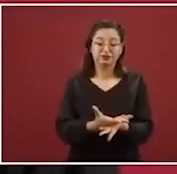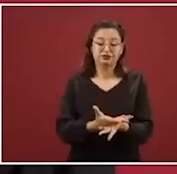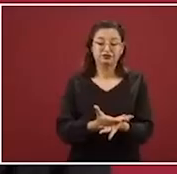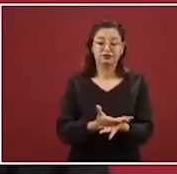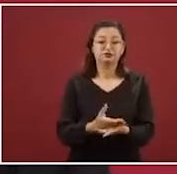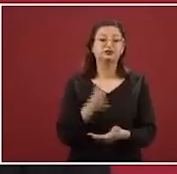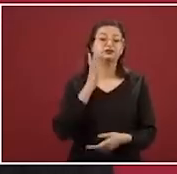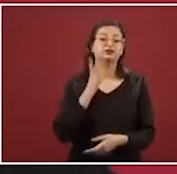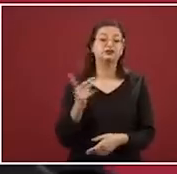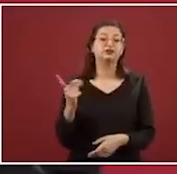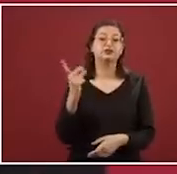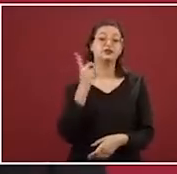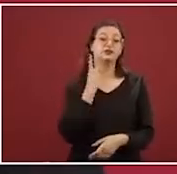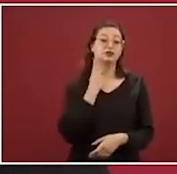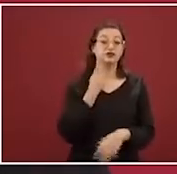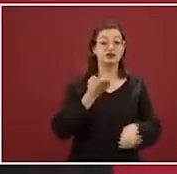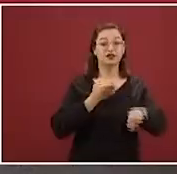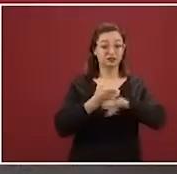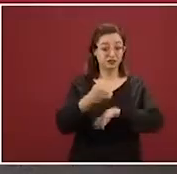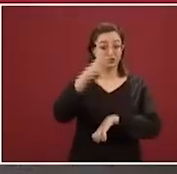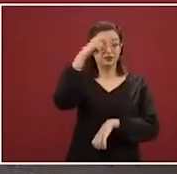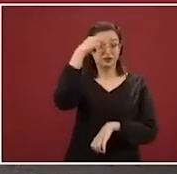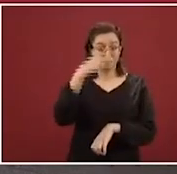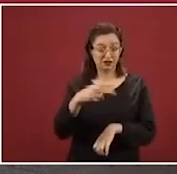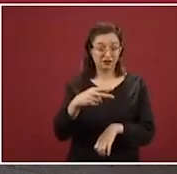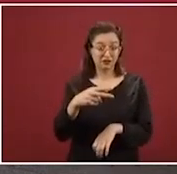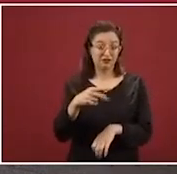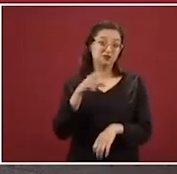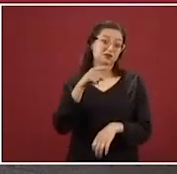al Congreso, el Congreso lo aprobó